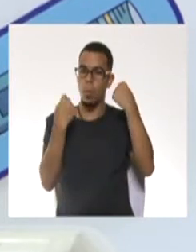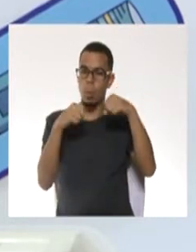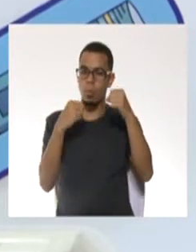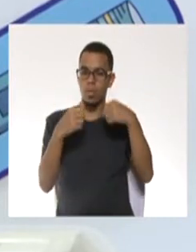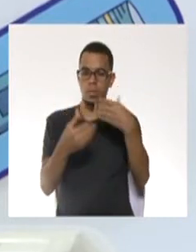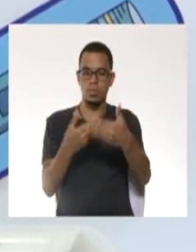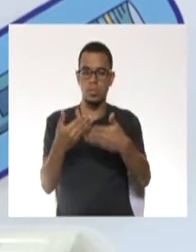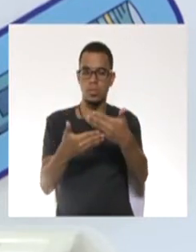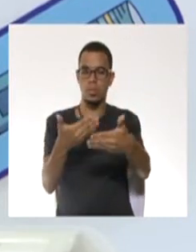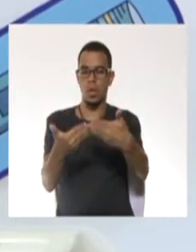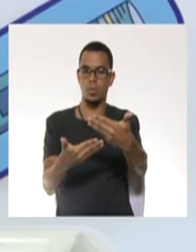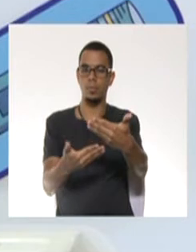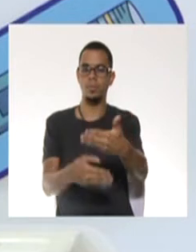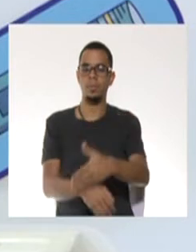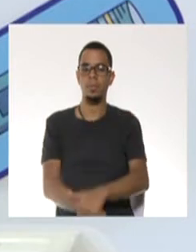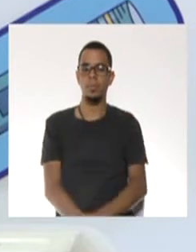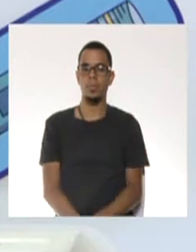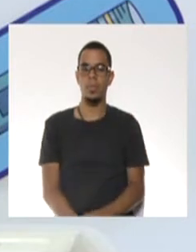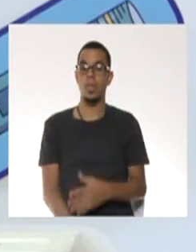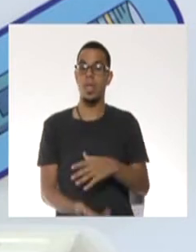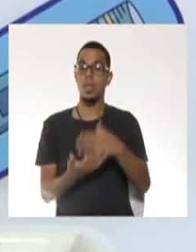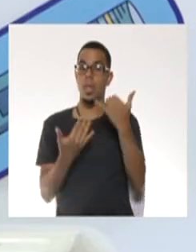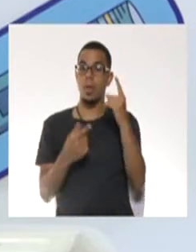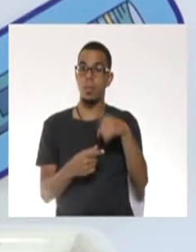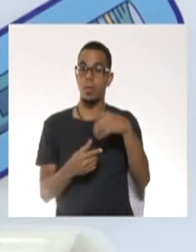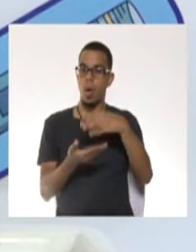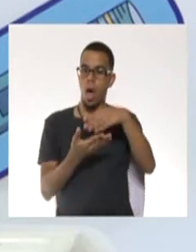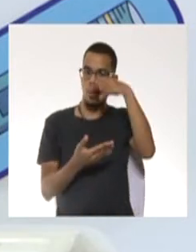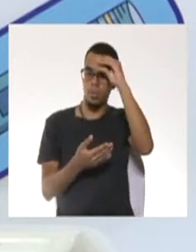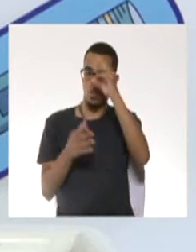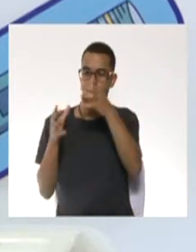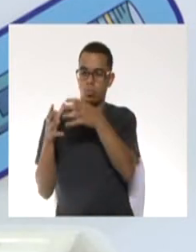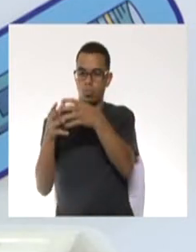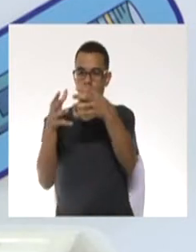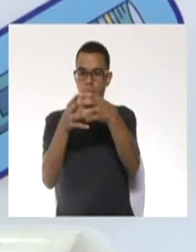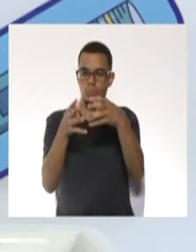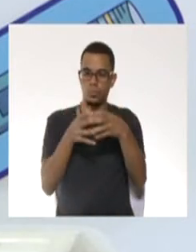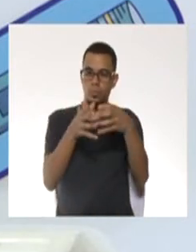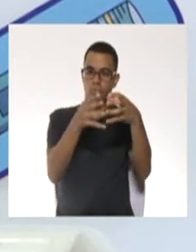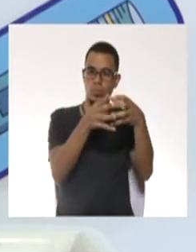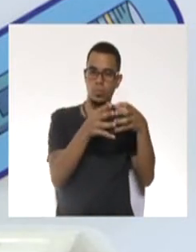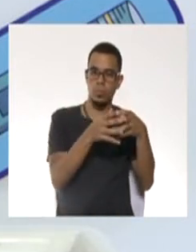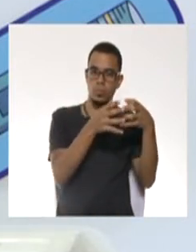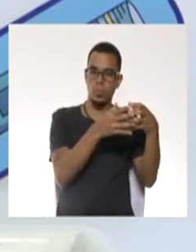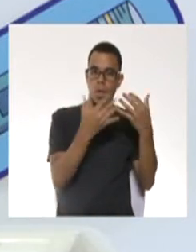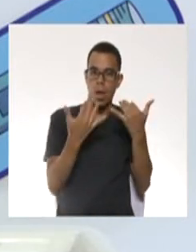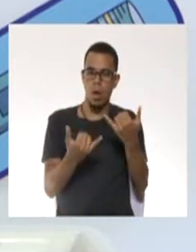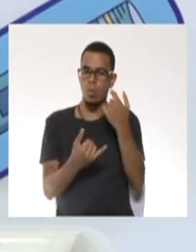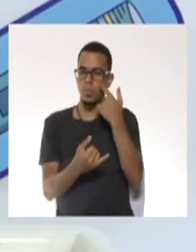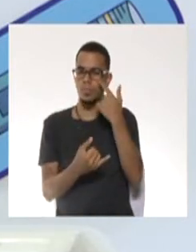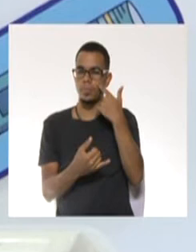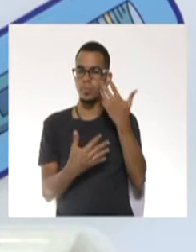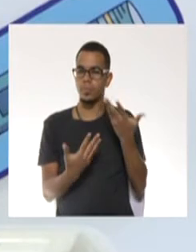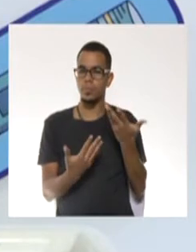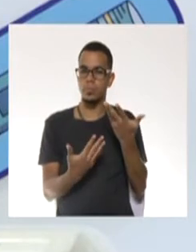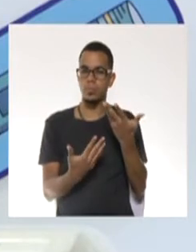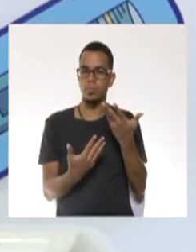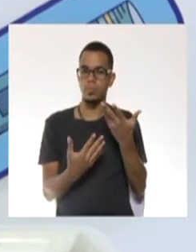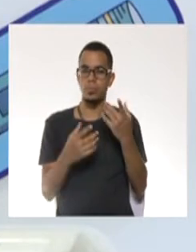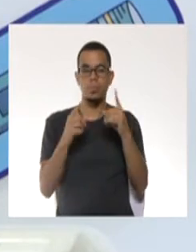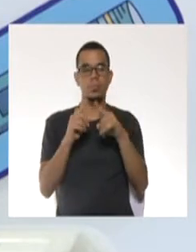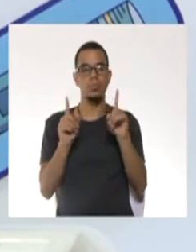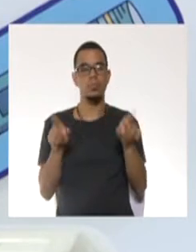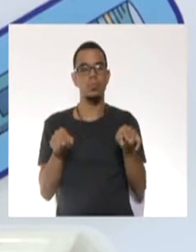hemos aprendido cómo se clasifican estos elementos. Entonces, vamos a repasar y veamos en pantalla nuestra